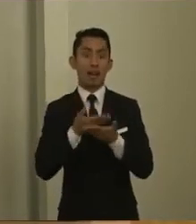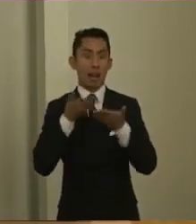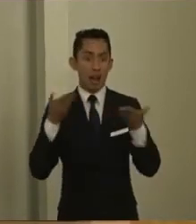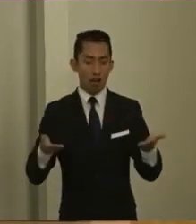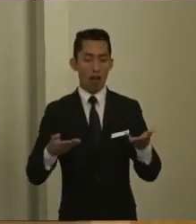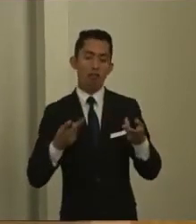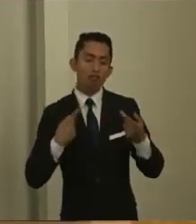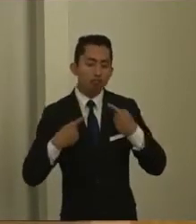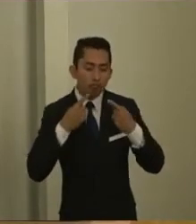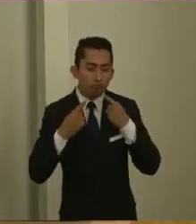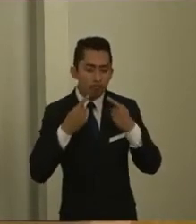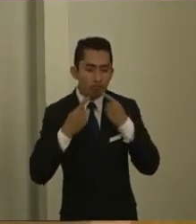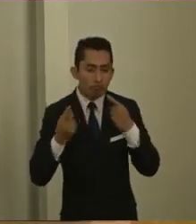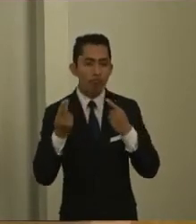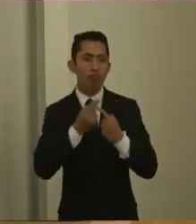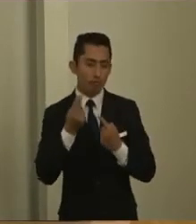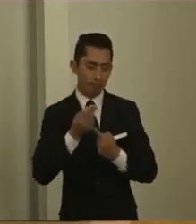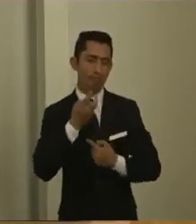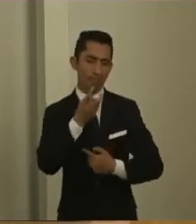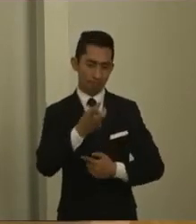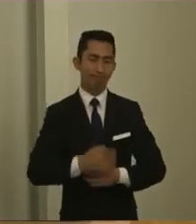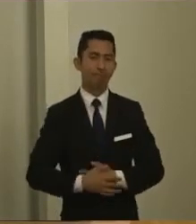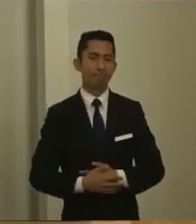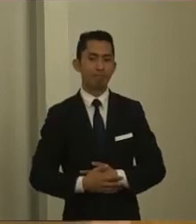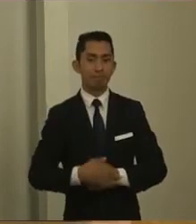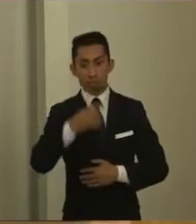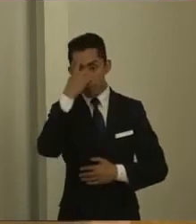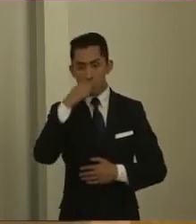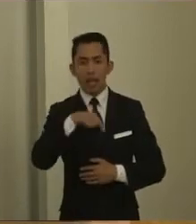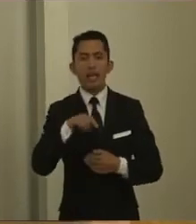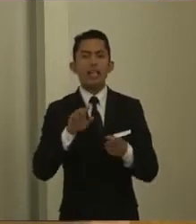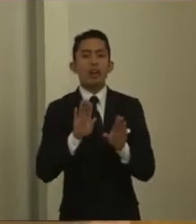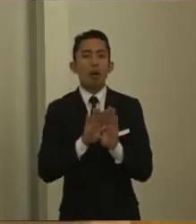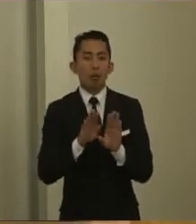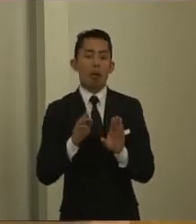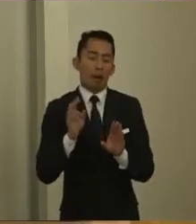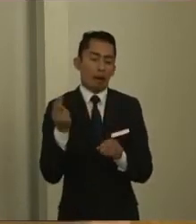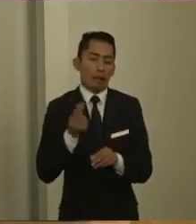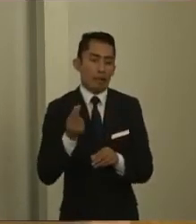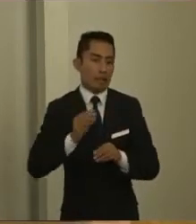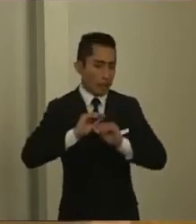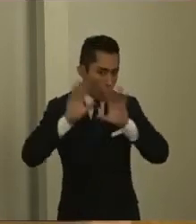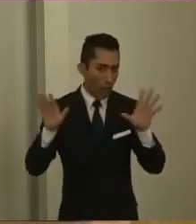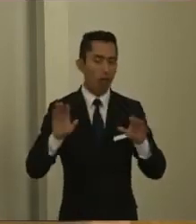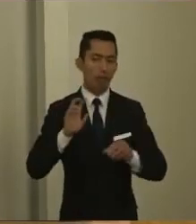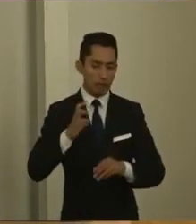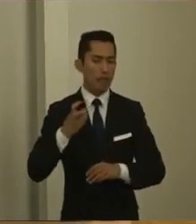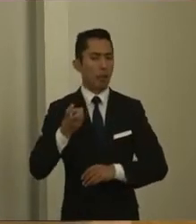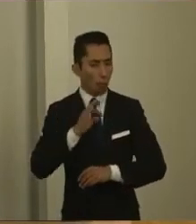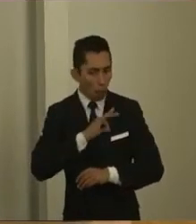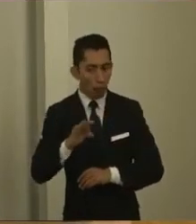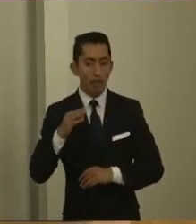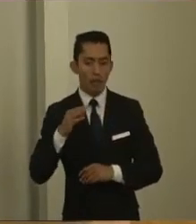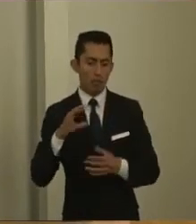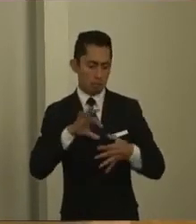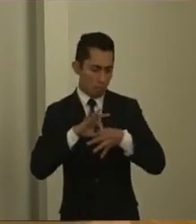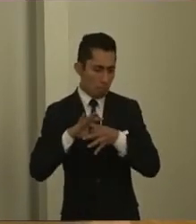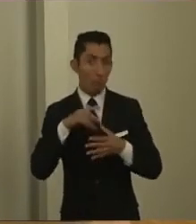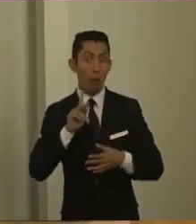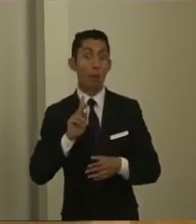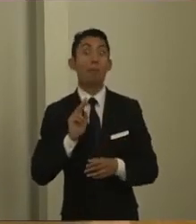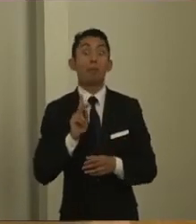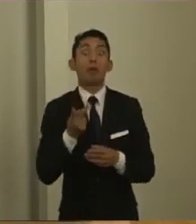precisamente yanier af para decir claro que puede ser compatible siempre y cuando